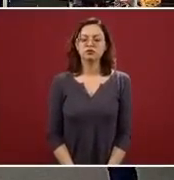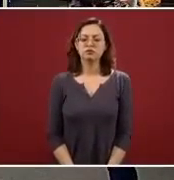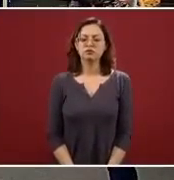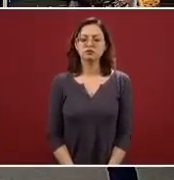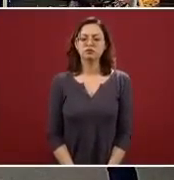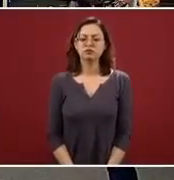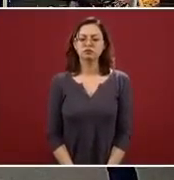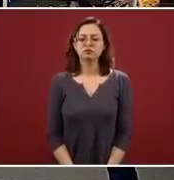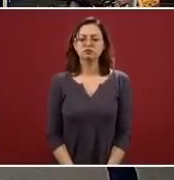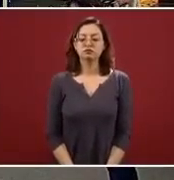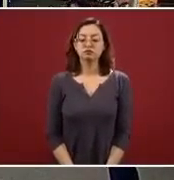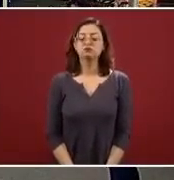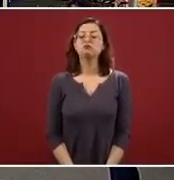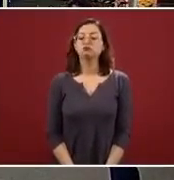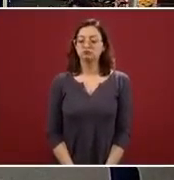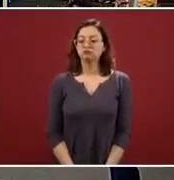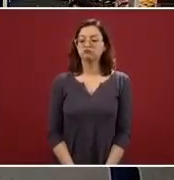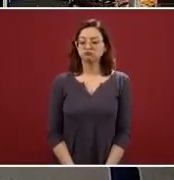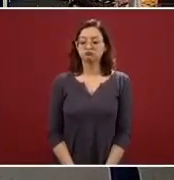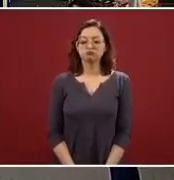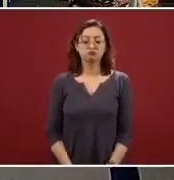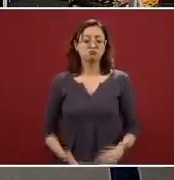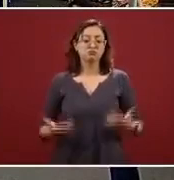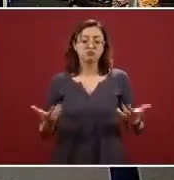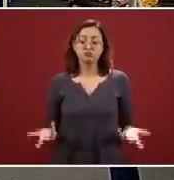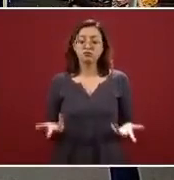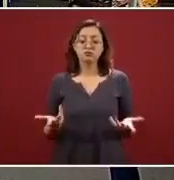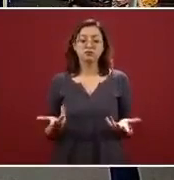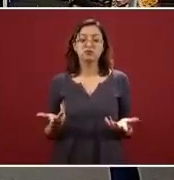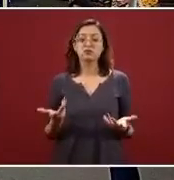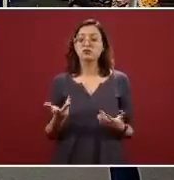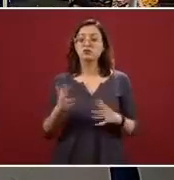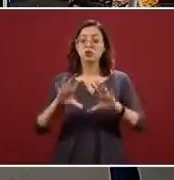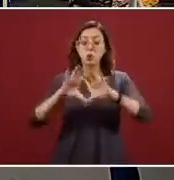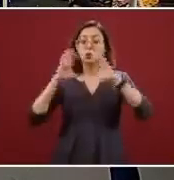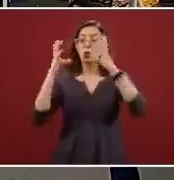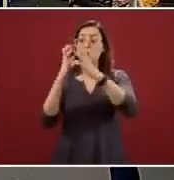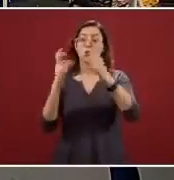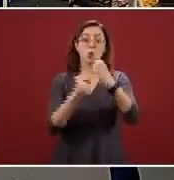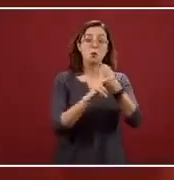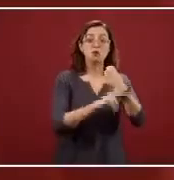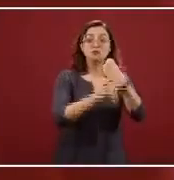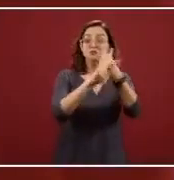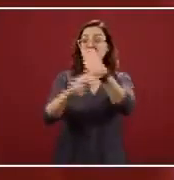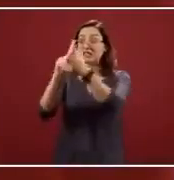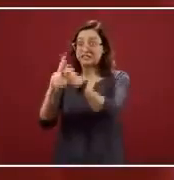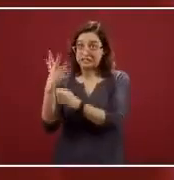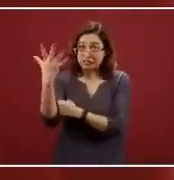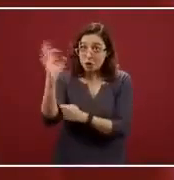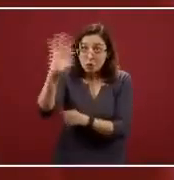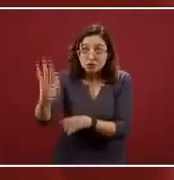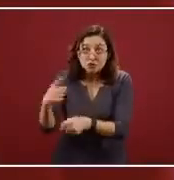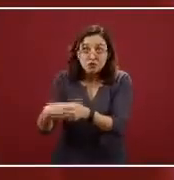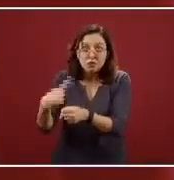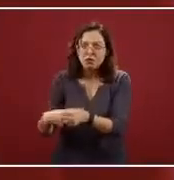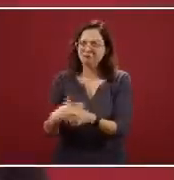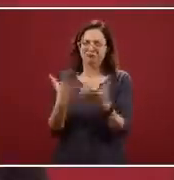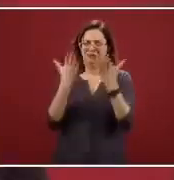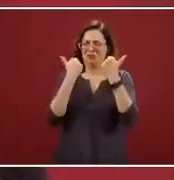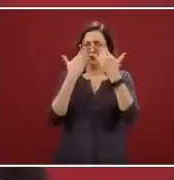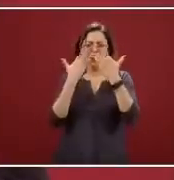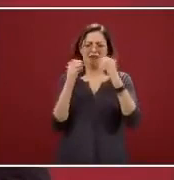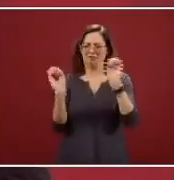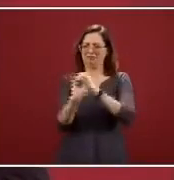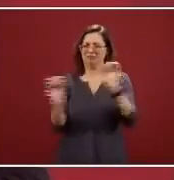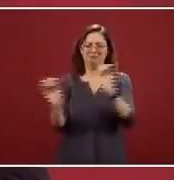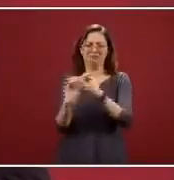Sí, por eso digo, en ninguna población de las que se han visto en el mundo, 5% de la población se ha enfermado y ha buscado atención. Digo,